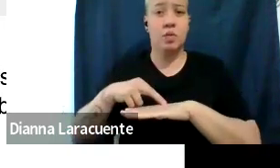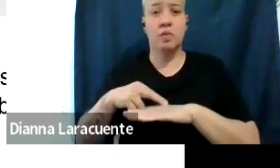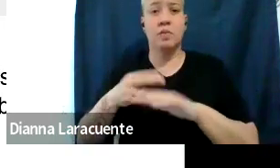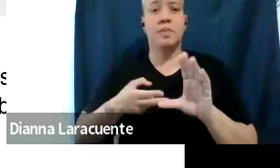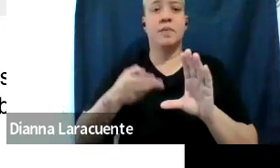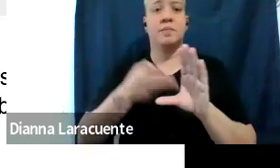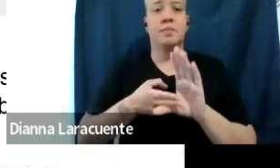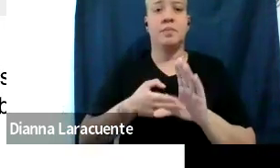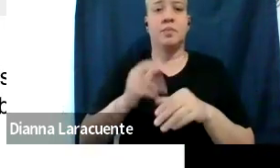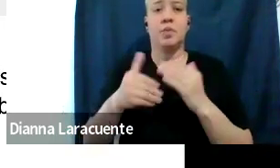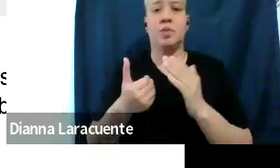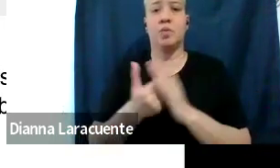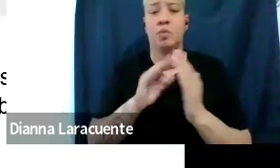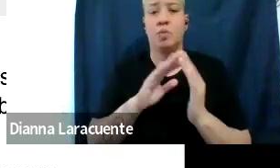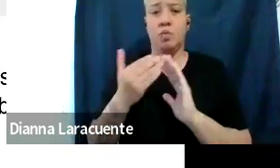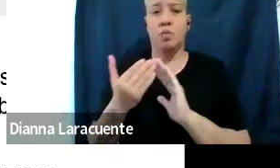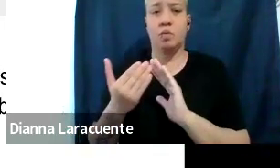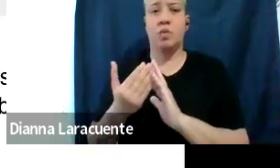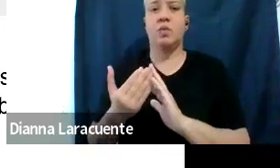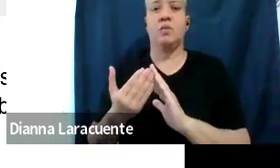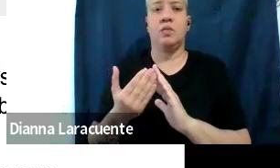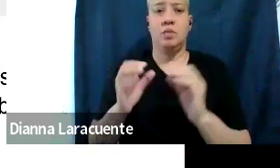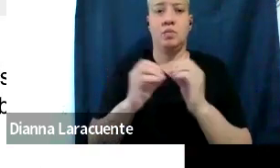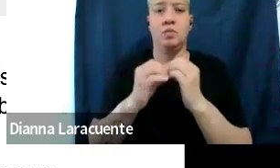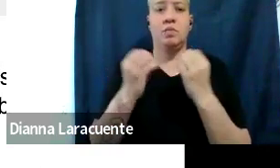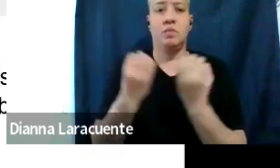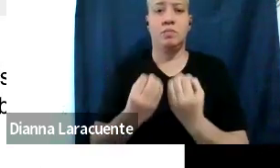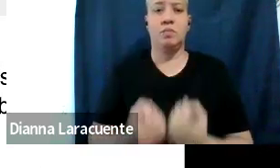participando todo el pueblo y todos los partidos y organizaciones